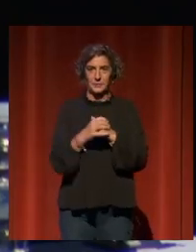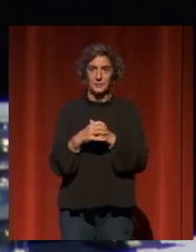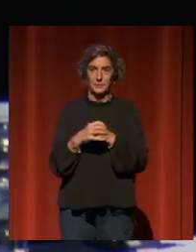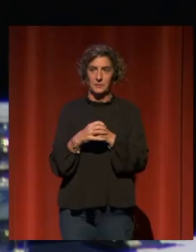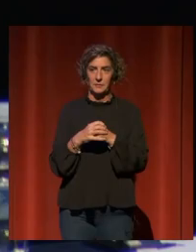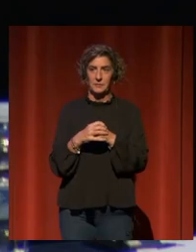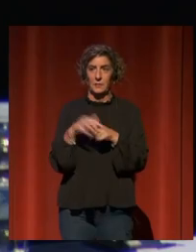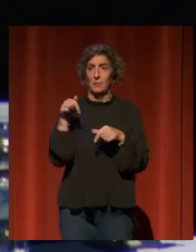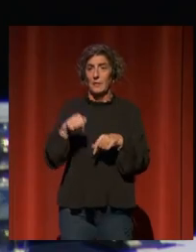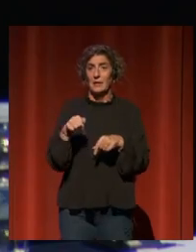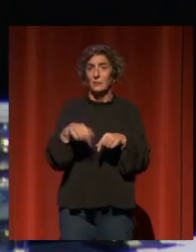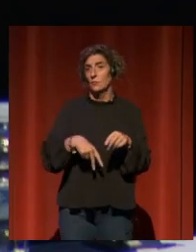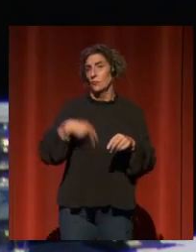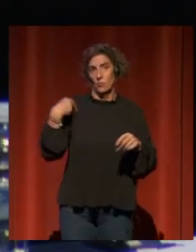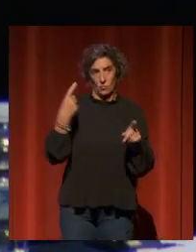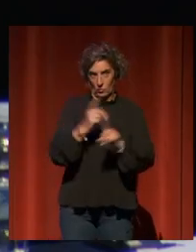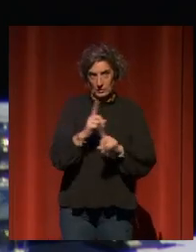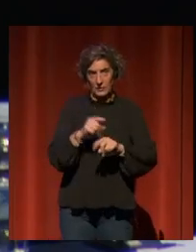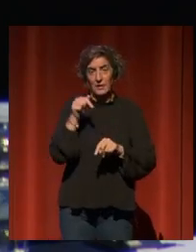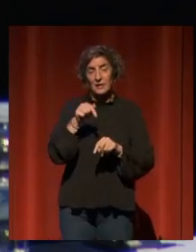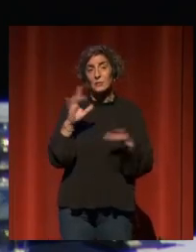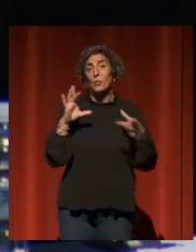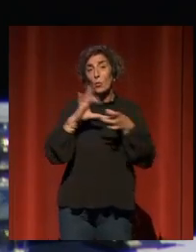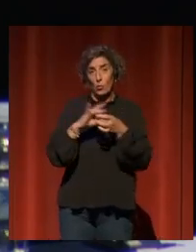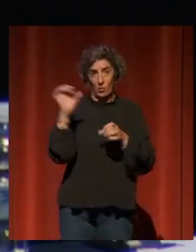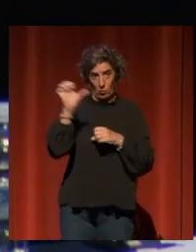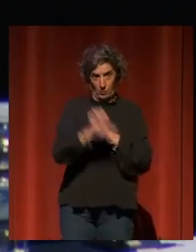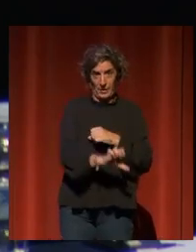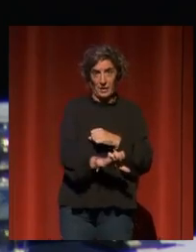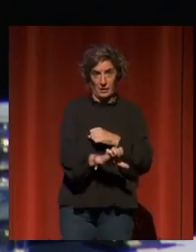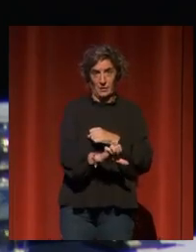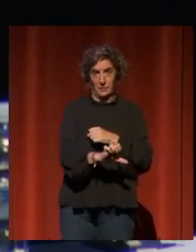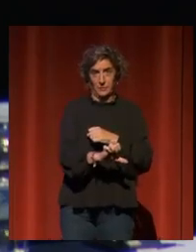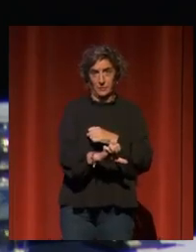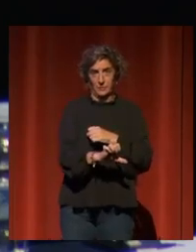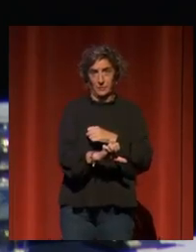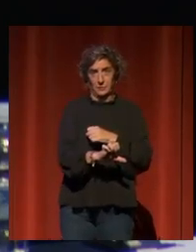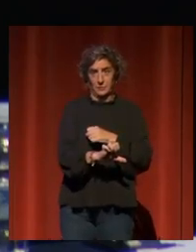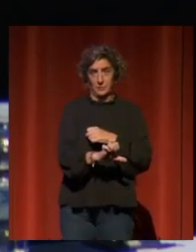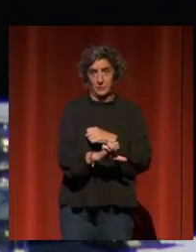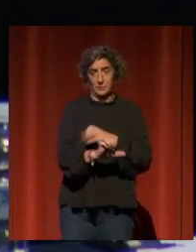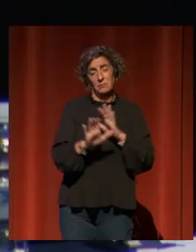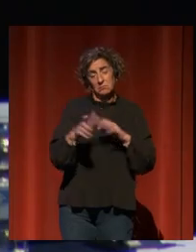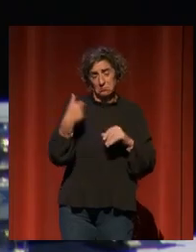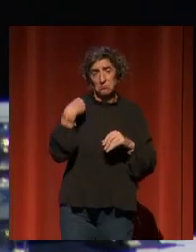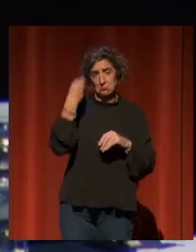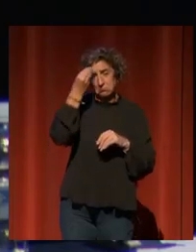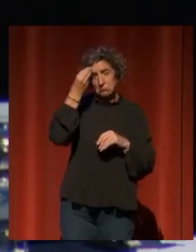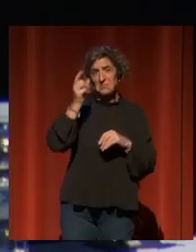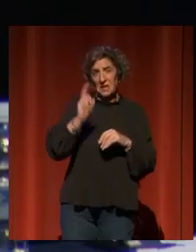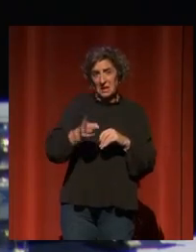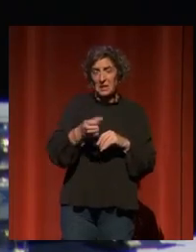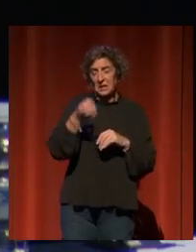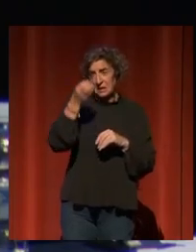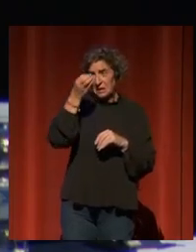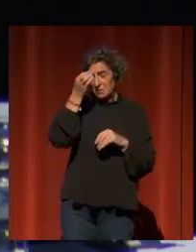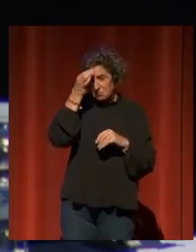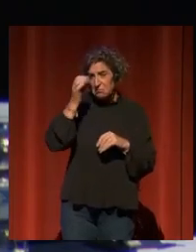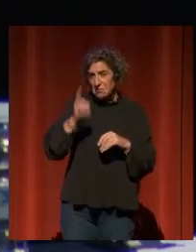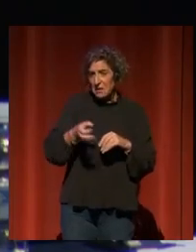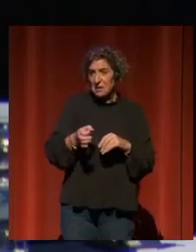Esto no es nacional esto es Unión Europea pero creo que los principios son los mismos